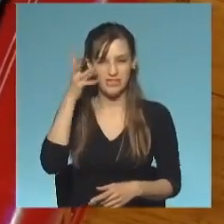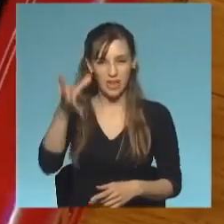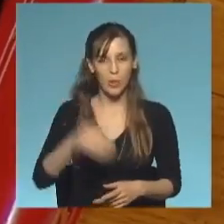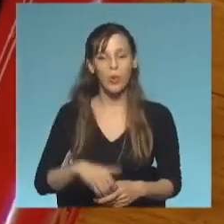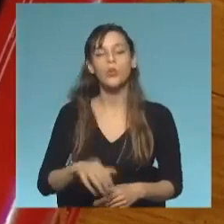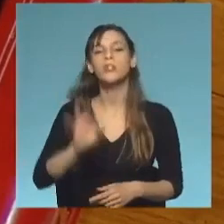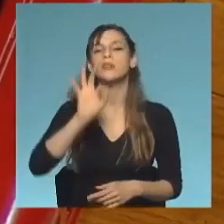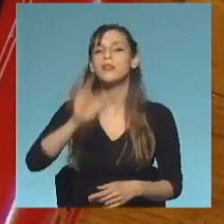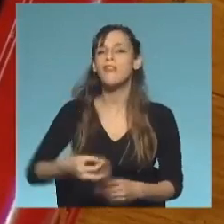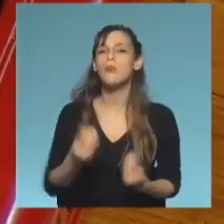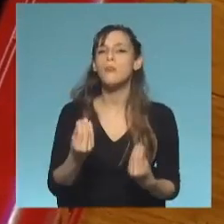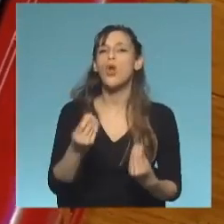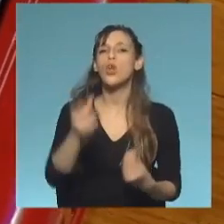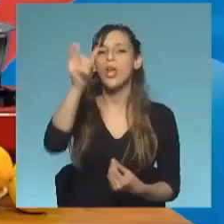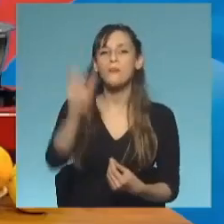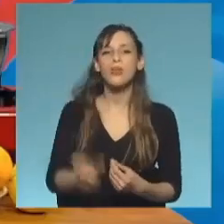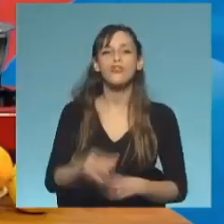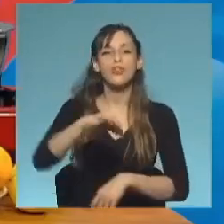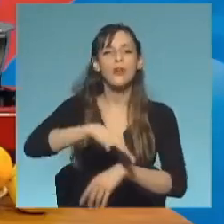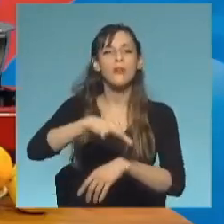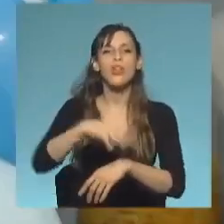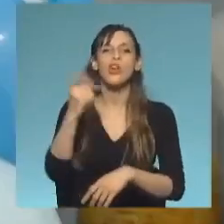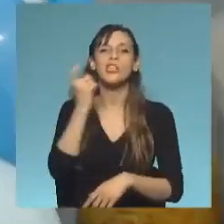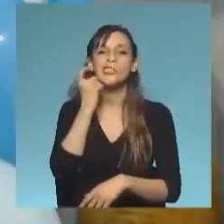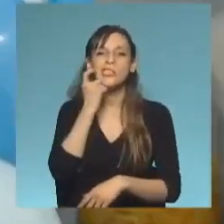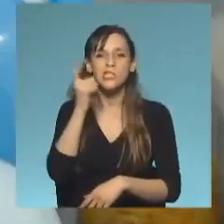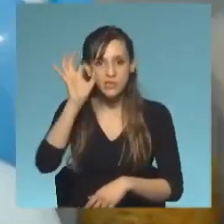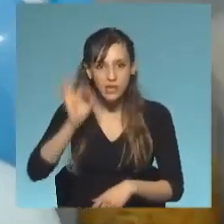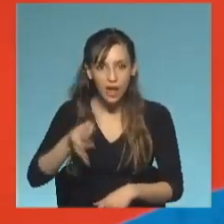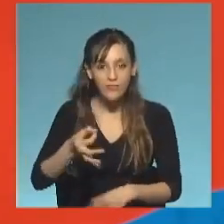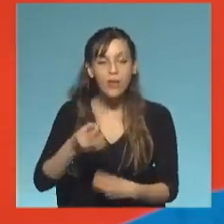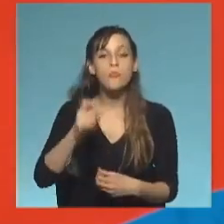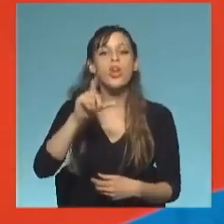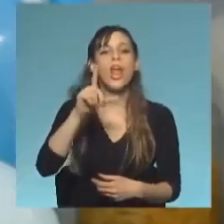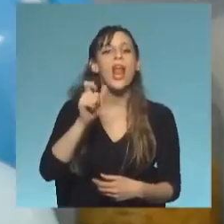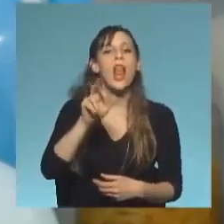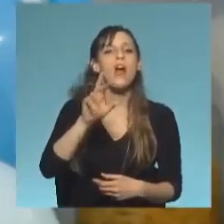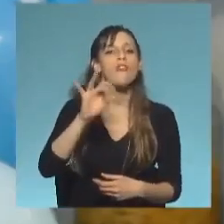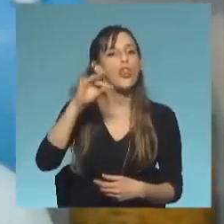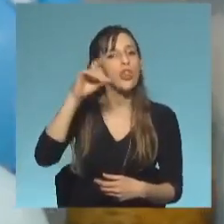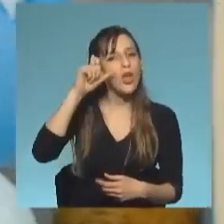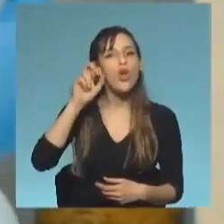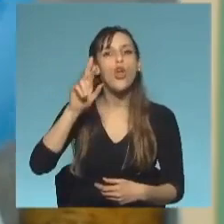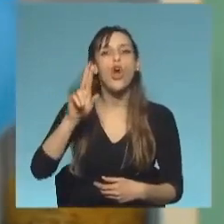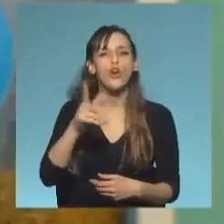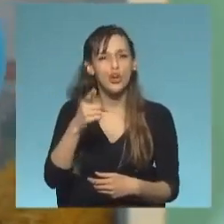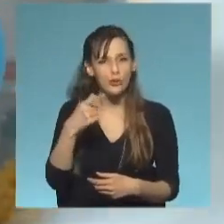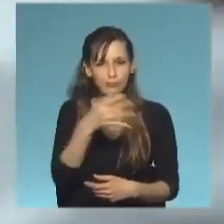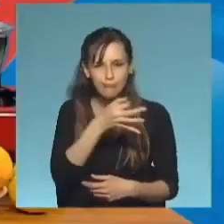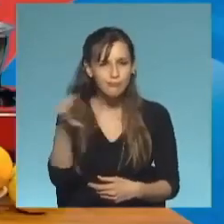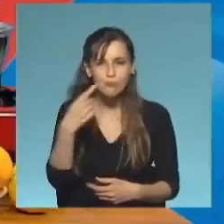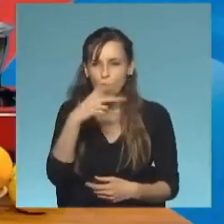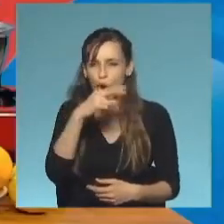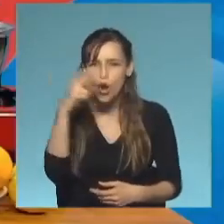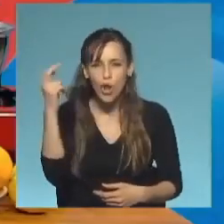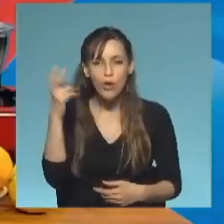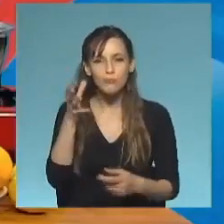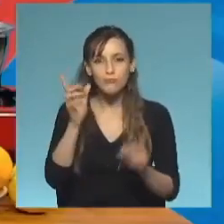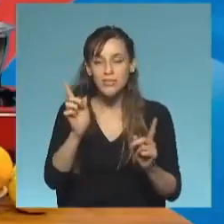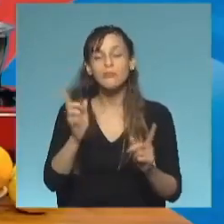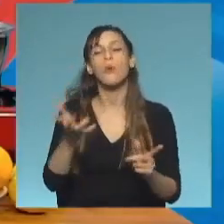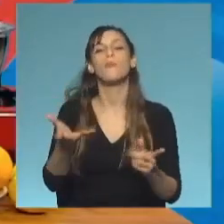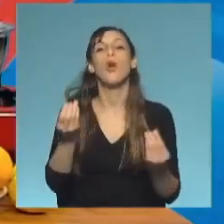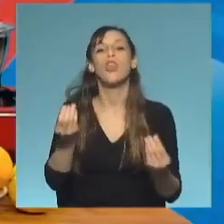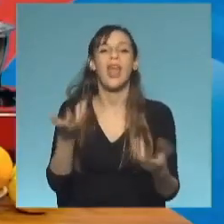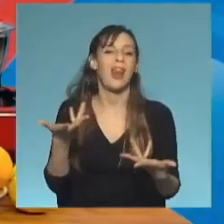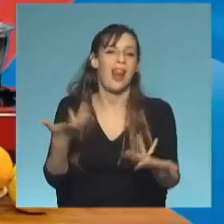dentistas tienen olor a clavo de olor? ¿Sabías vos? Sí, sí, sí. Contame. Porque contame es vos. Analgésico. Era analgésico, claro. Y se usaba... analgésico